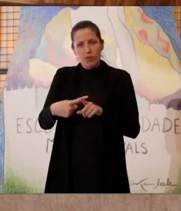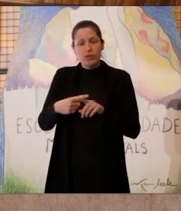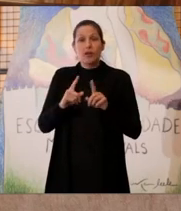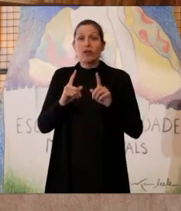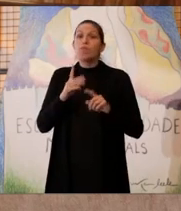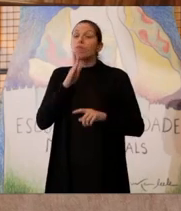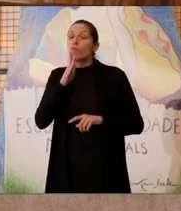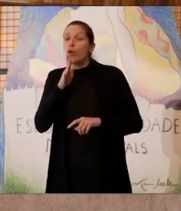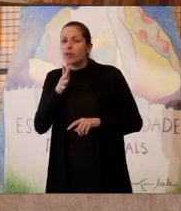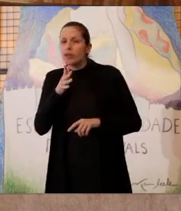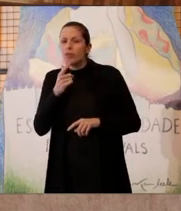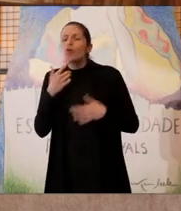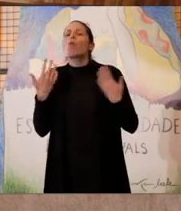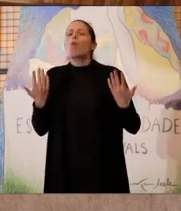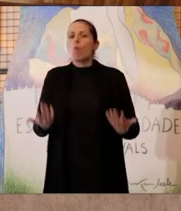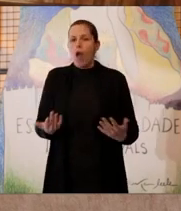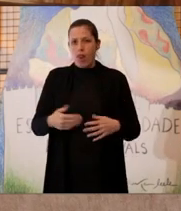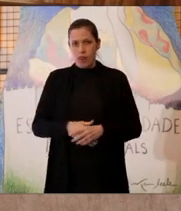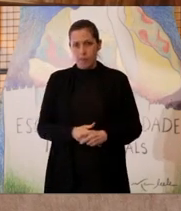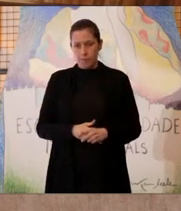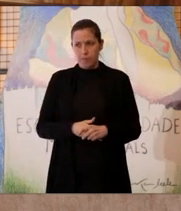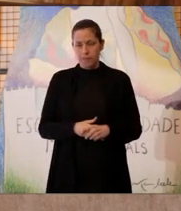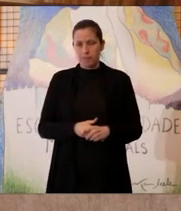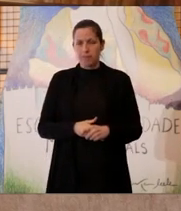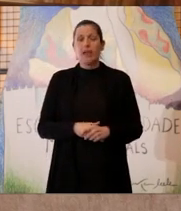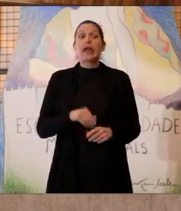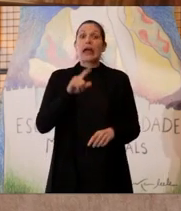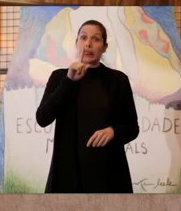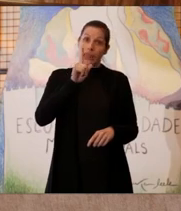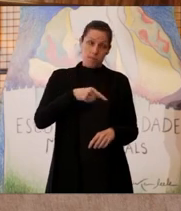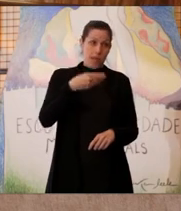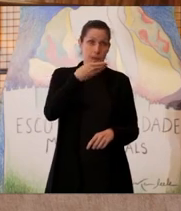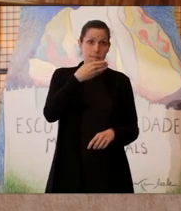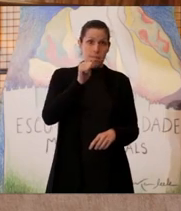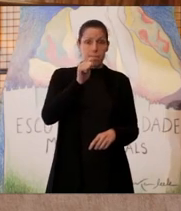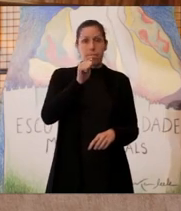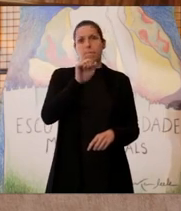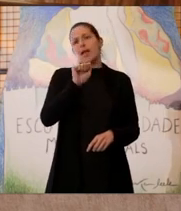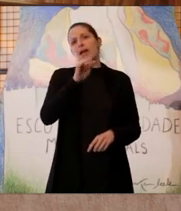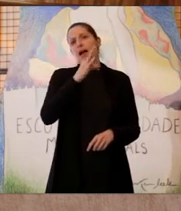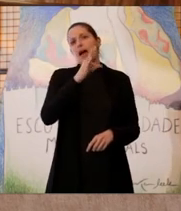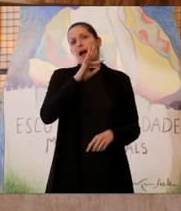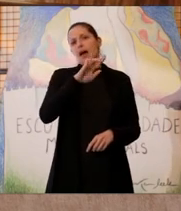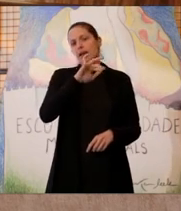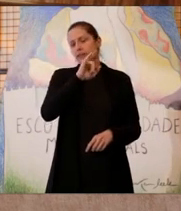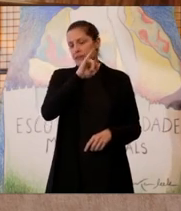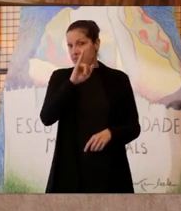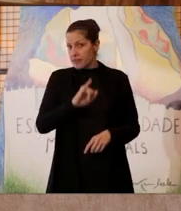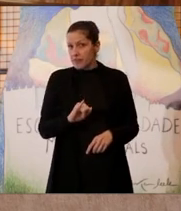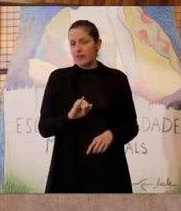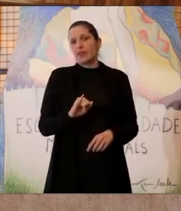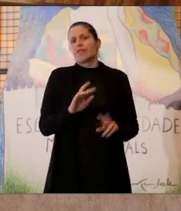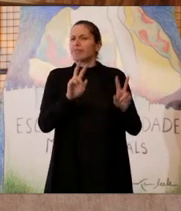esos motivos a Beatriz Bueno A propósito de esto último que has dicho